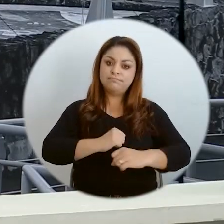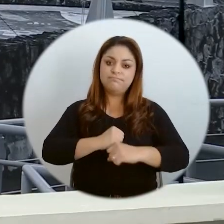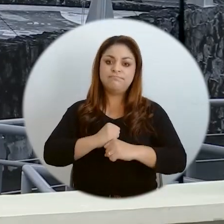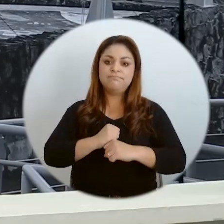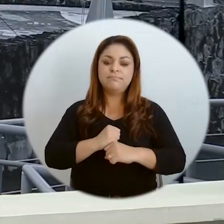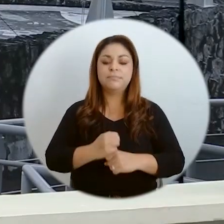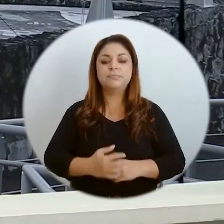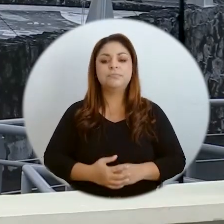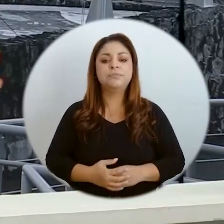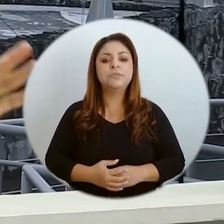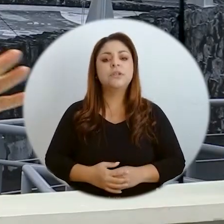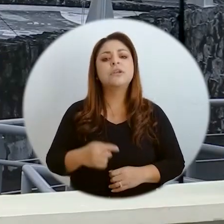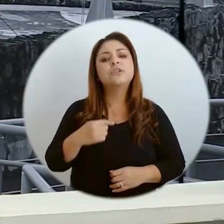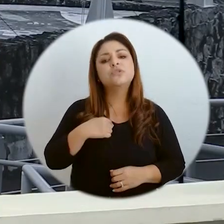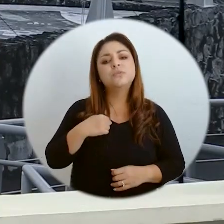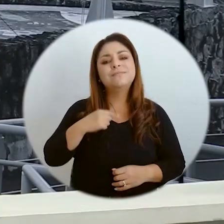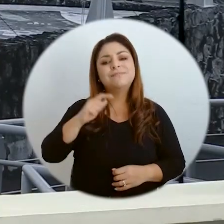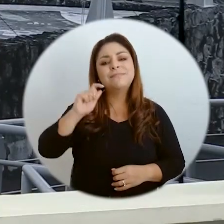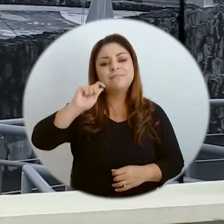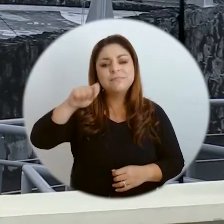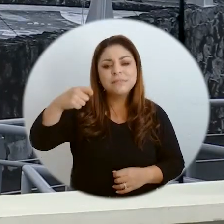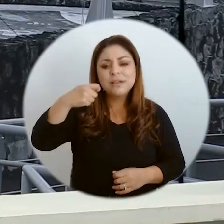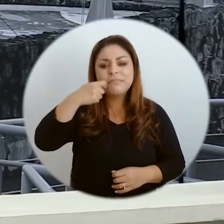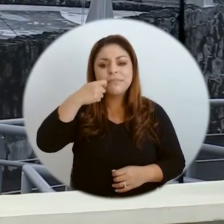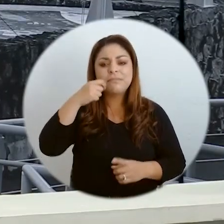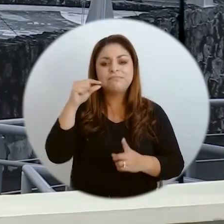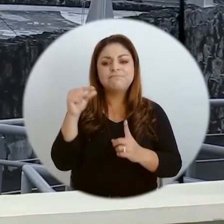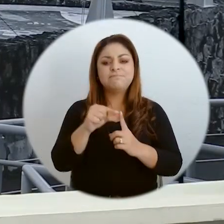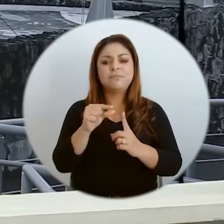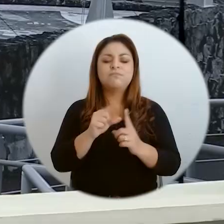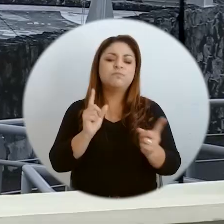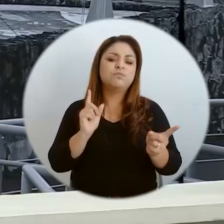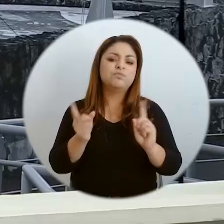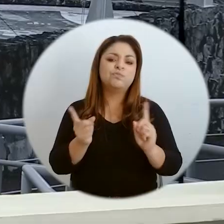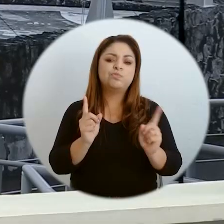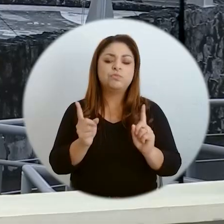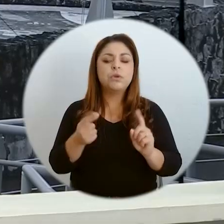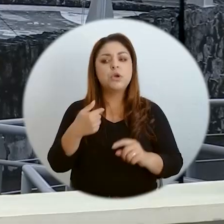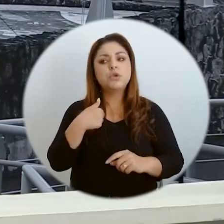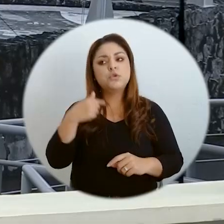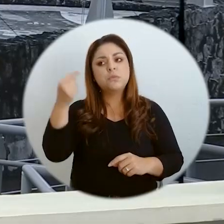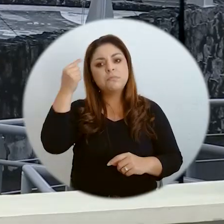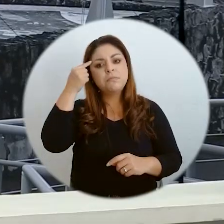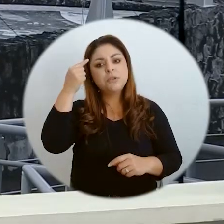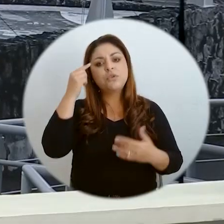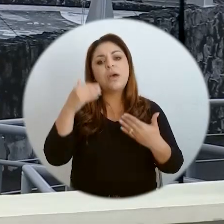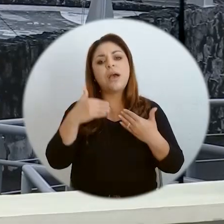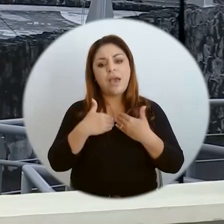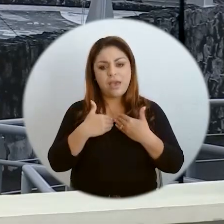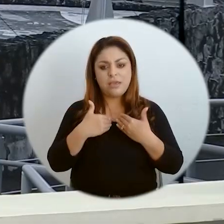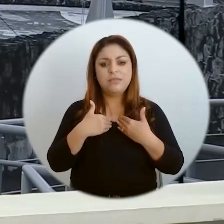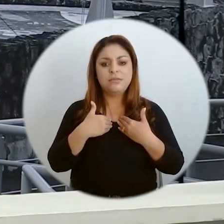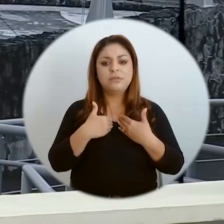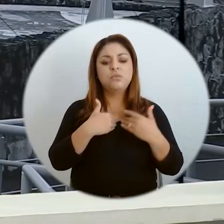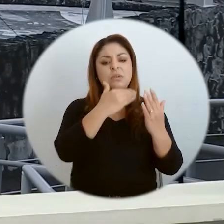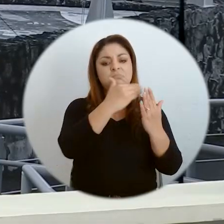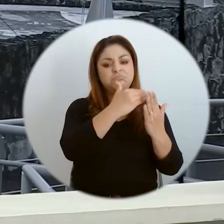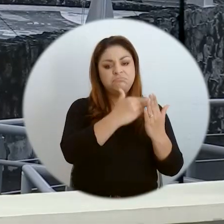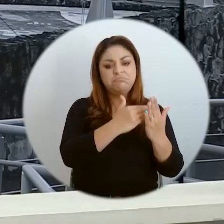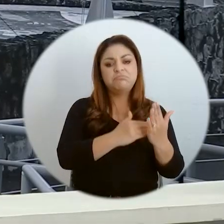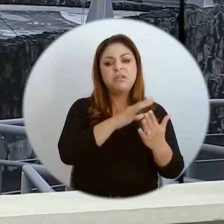neoconservadurismo? Yo señalaría algunos elementos centrales. Creo que hay una agenda muy marcada,